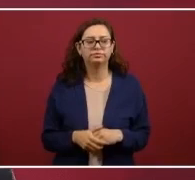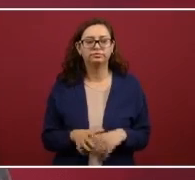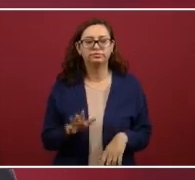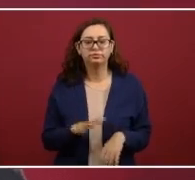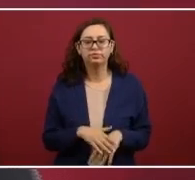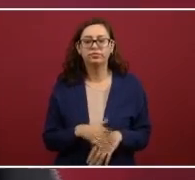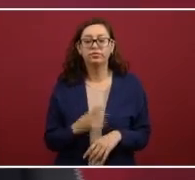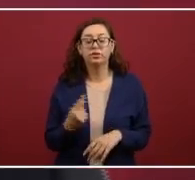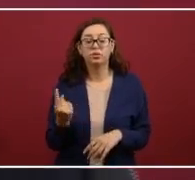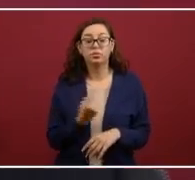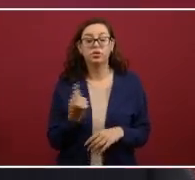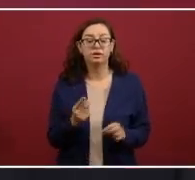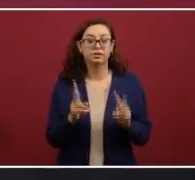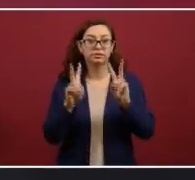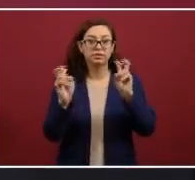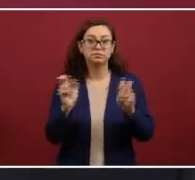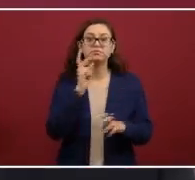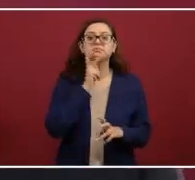petrolera